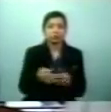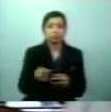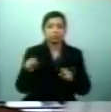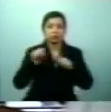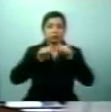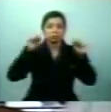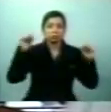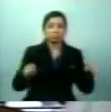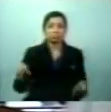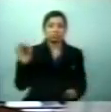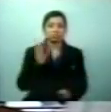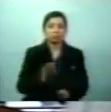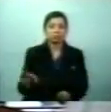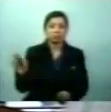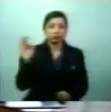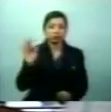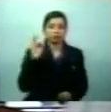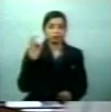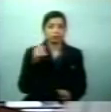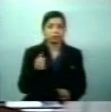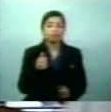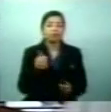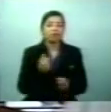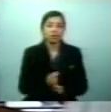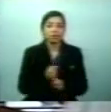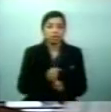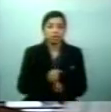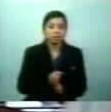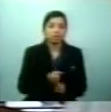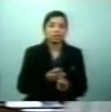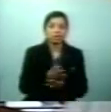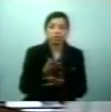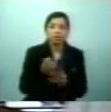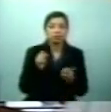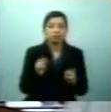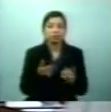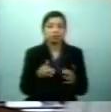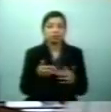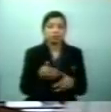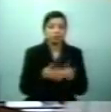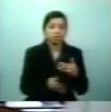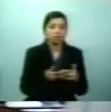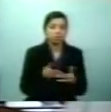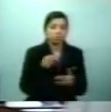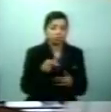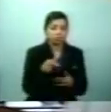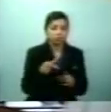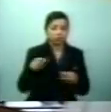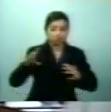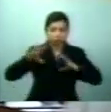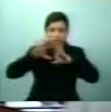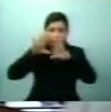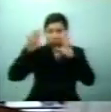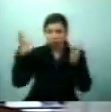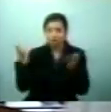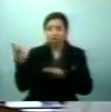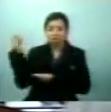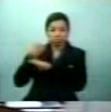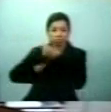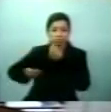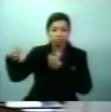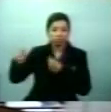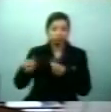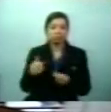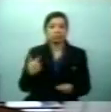calidad y trazabilidad que garantice acceso permanente a los mercados mundiales.